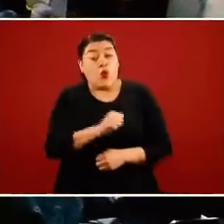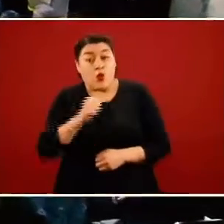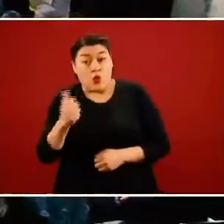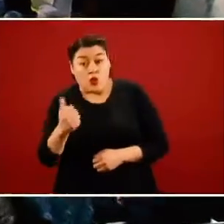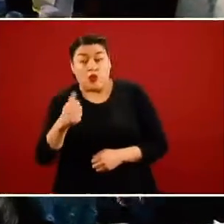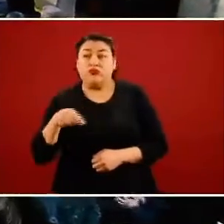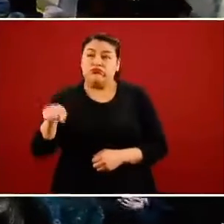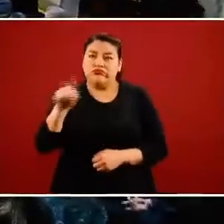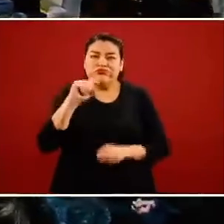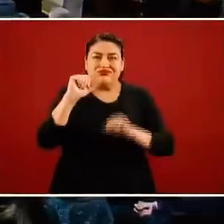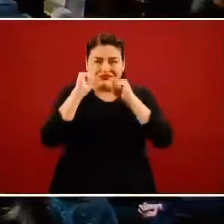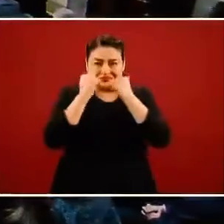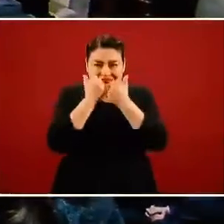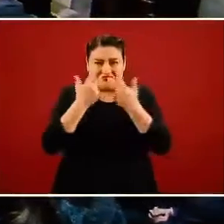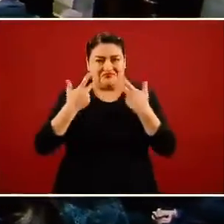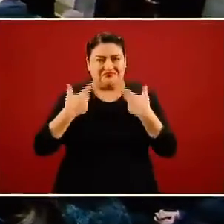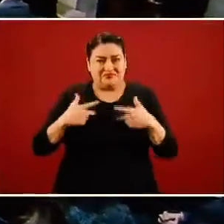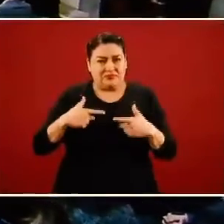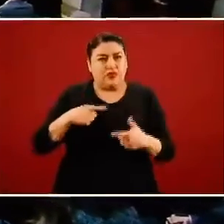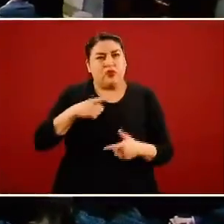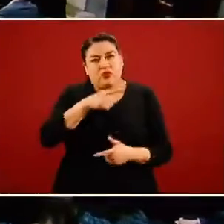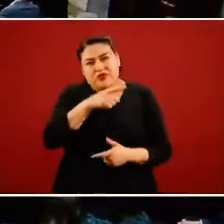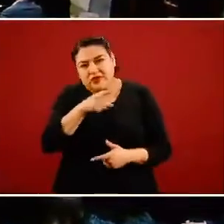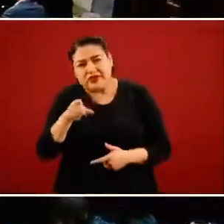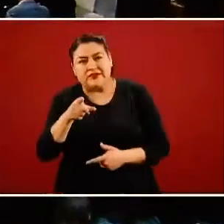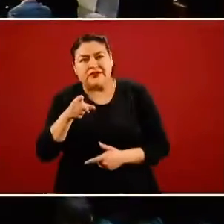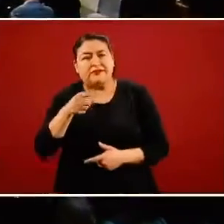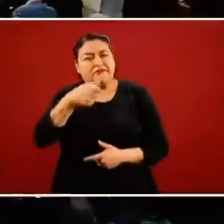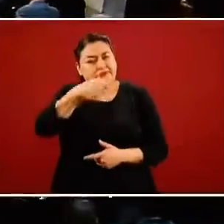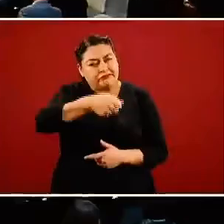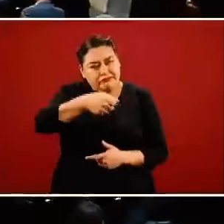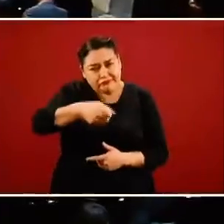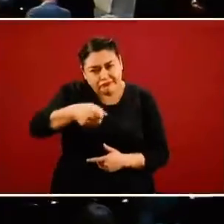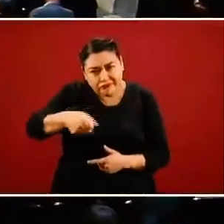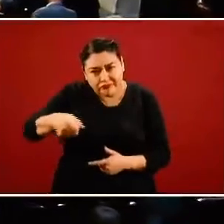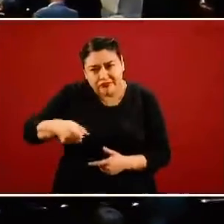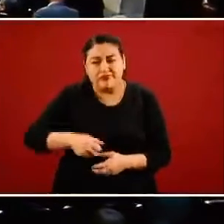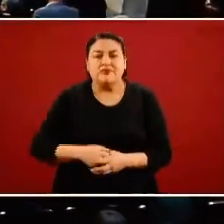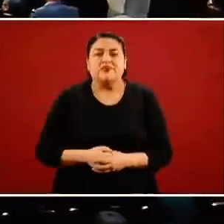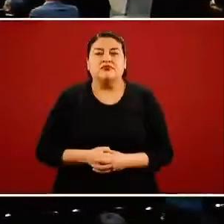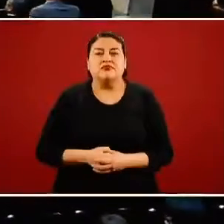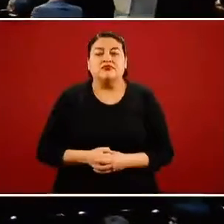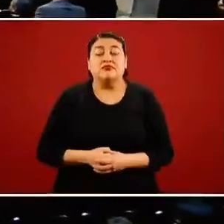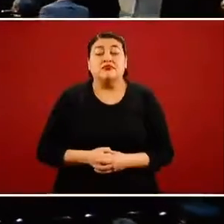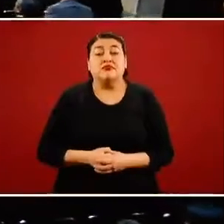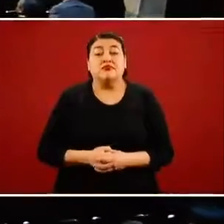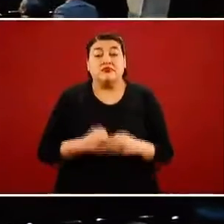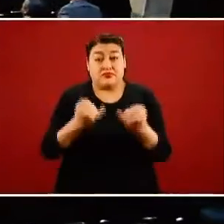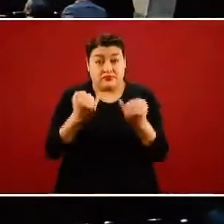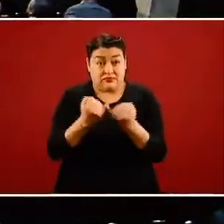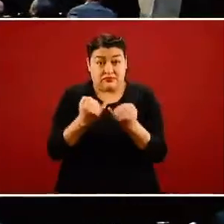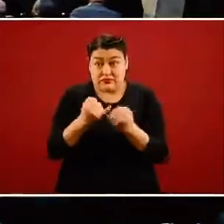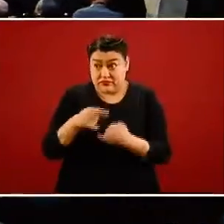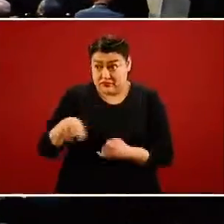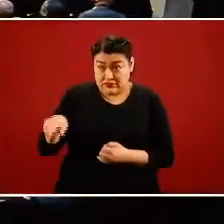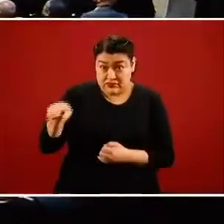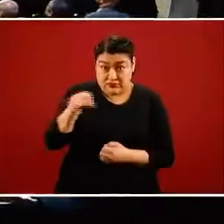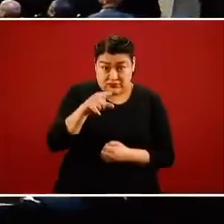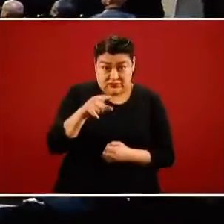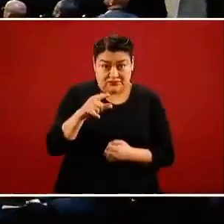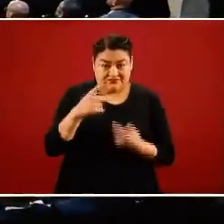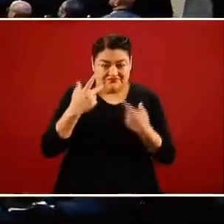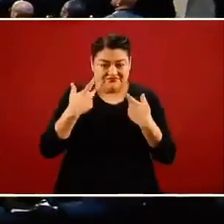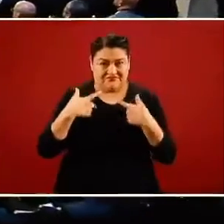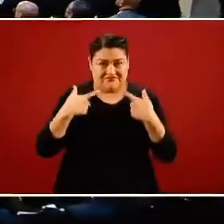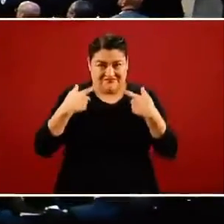abiertos a que se les evalúe, pero con base en indicadores de resultados. En el Salón de la Tesorería del Palacio Nacional, manifestó que la